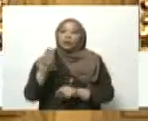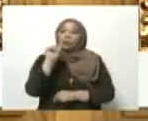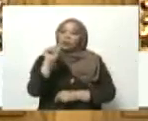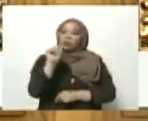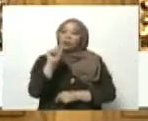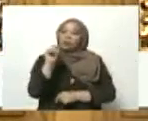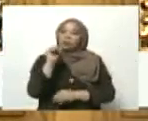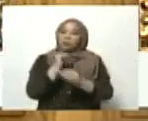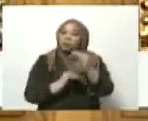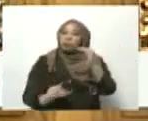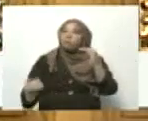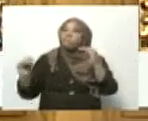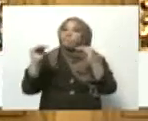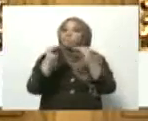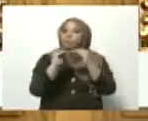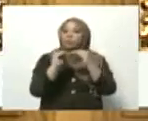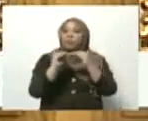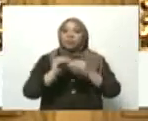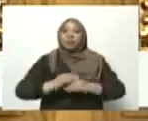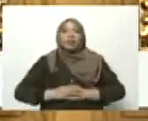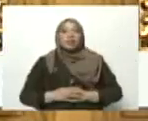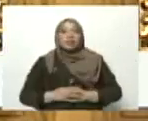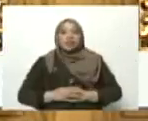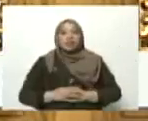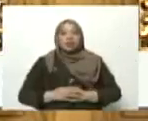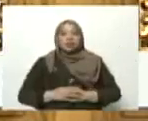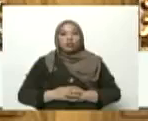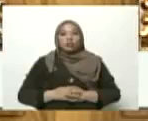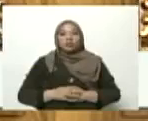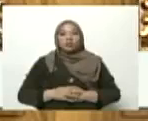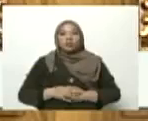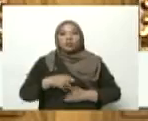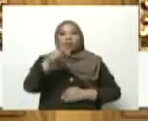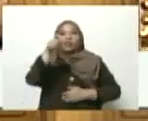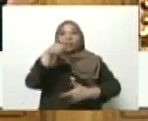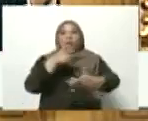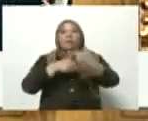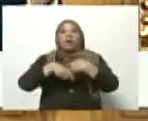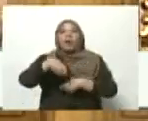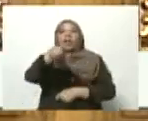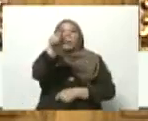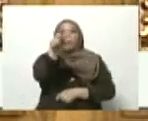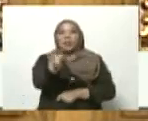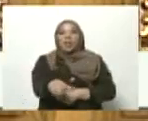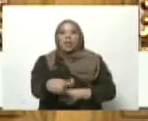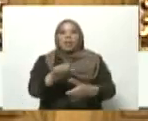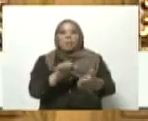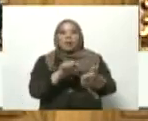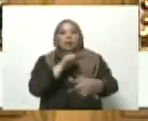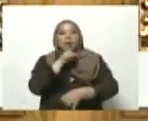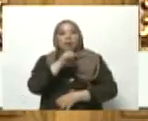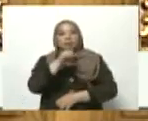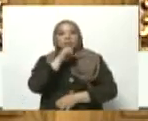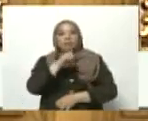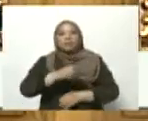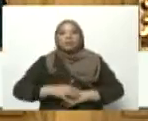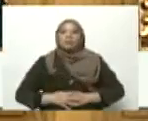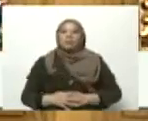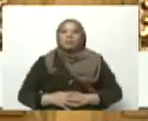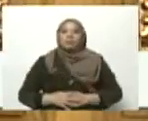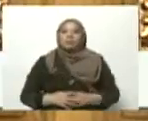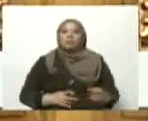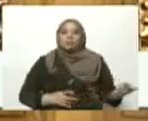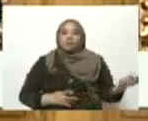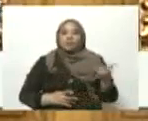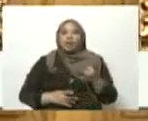entre Bolton y Esper, y Goodrow también, es que, lo voy a decir con mucha vergüenza, desprecian a